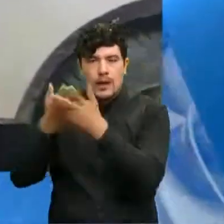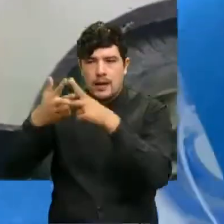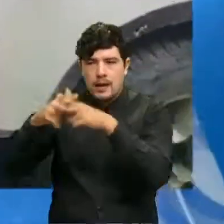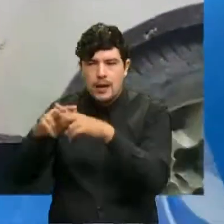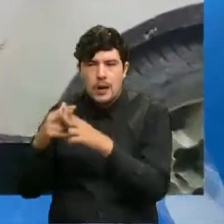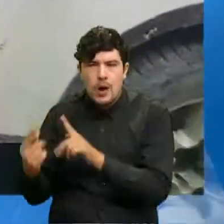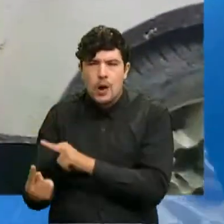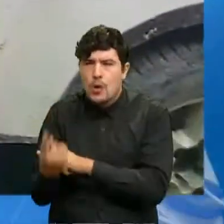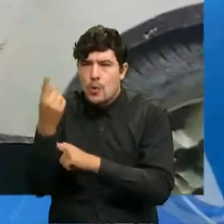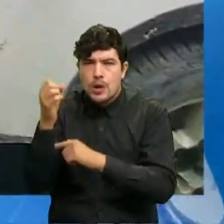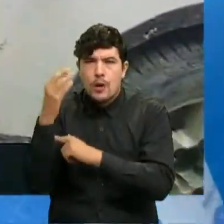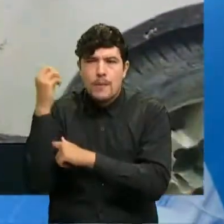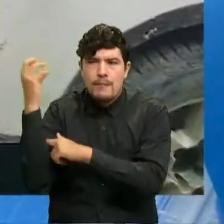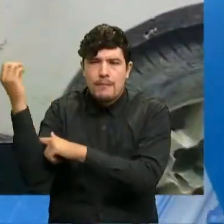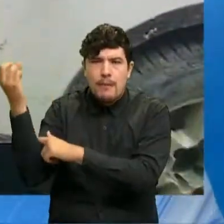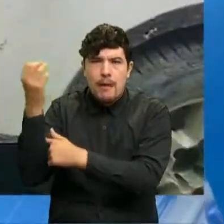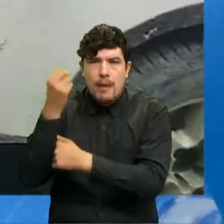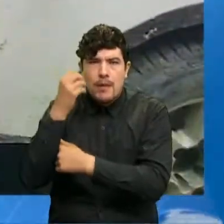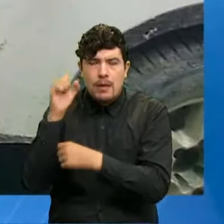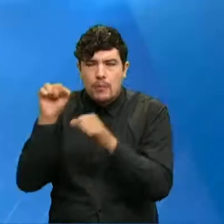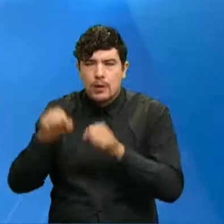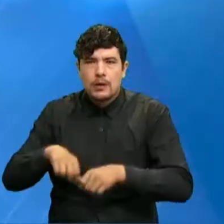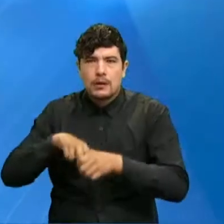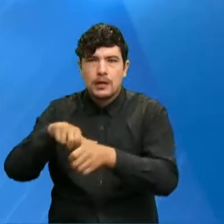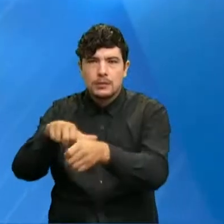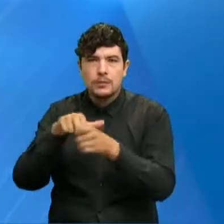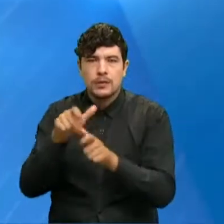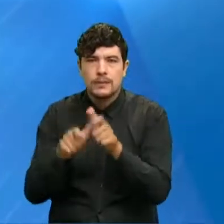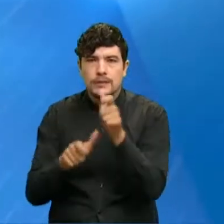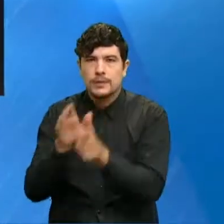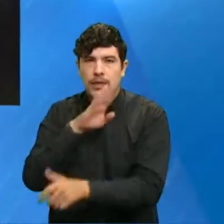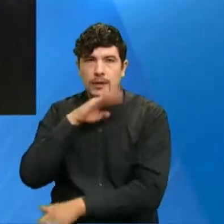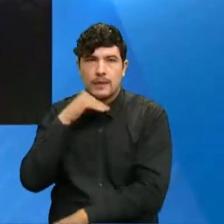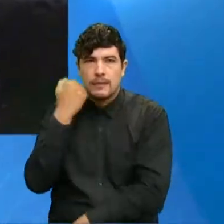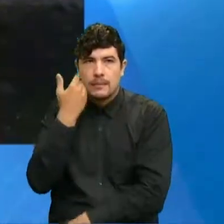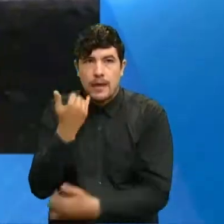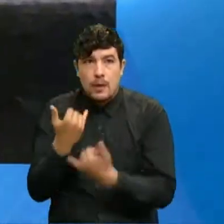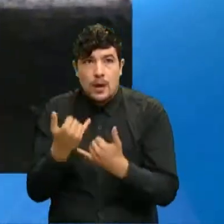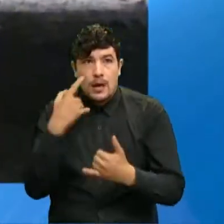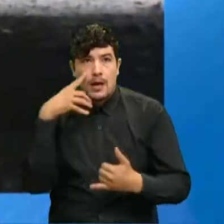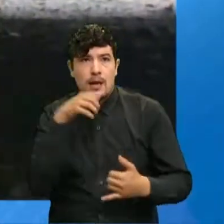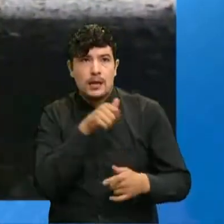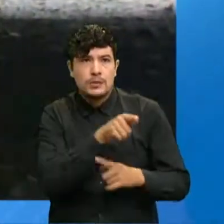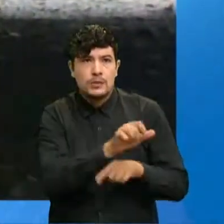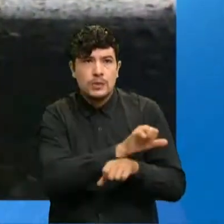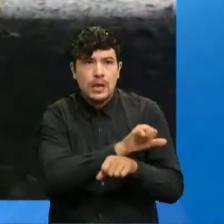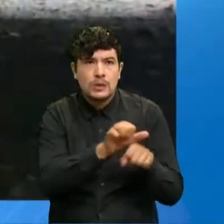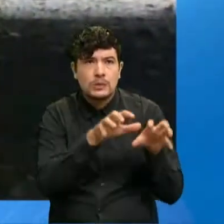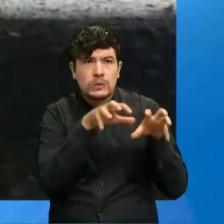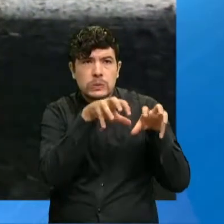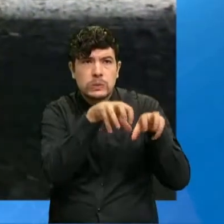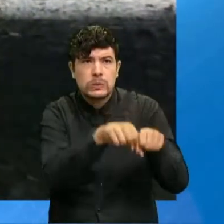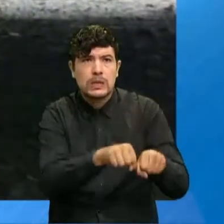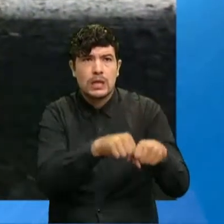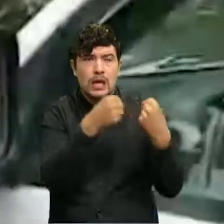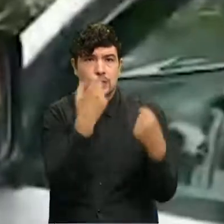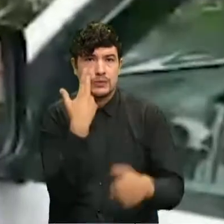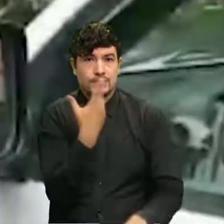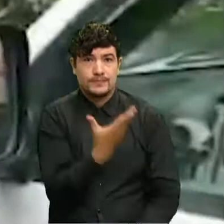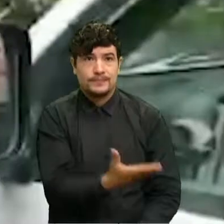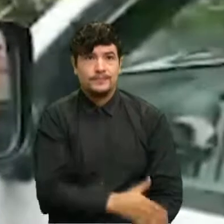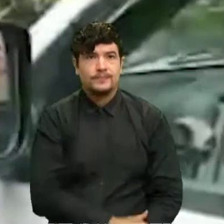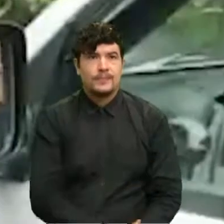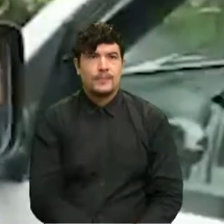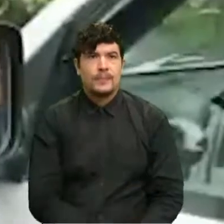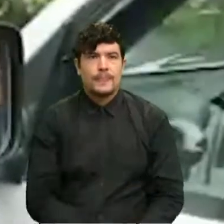única ambulancia con que cuentan para traslado de pacientes, la cual muestra hoy un avanzado estado de deterioro mecánico y físico. Cerca